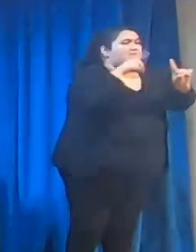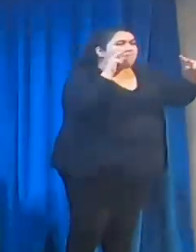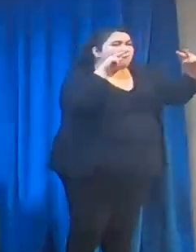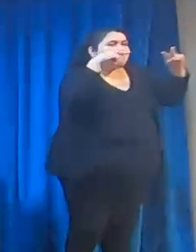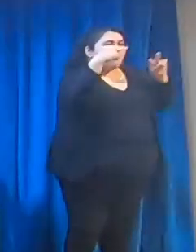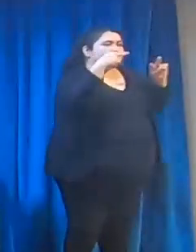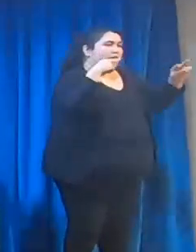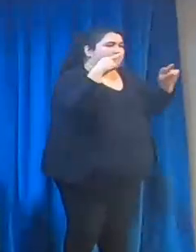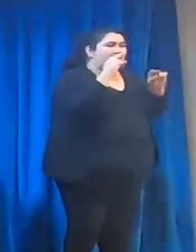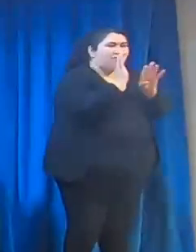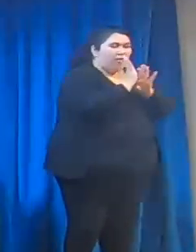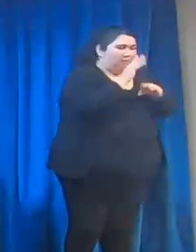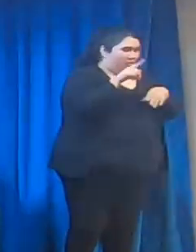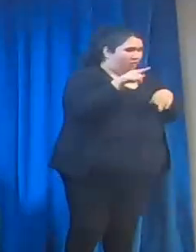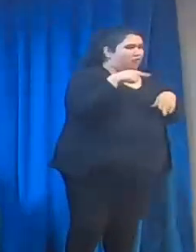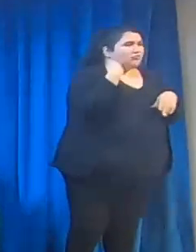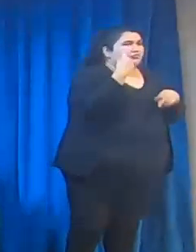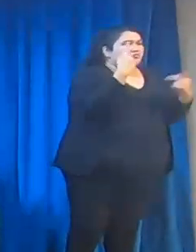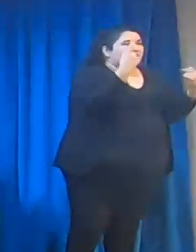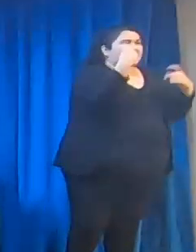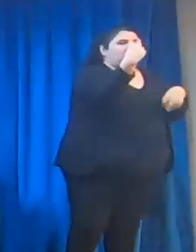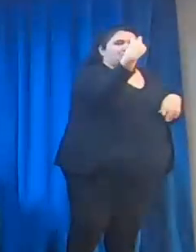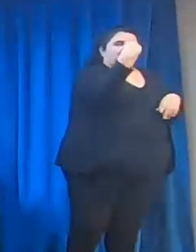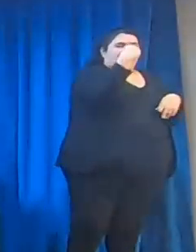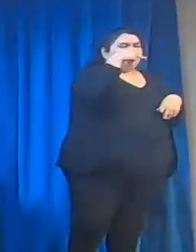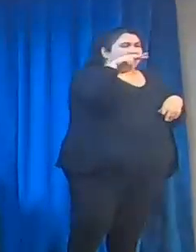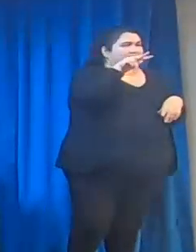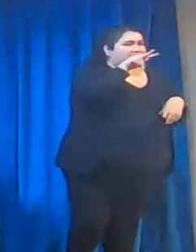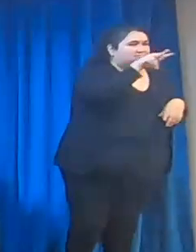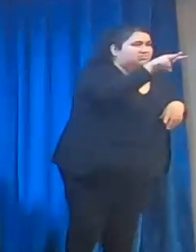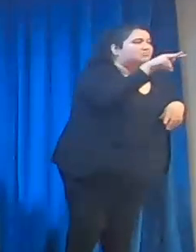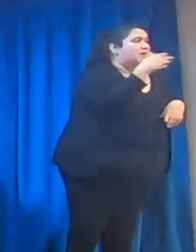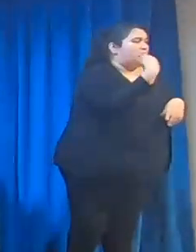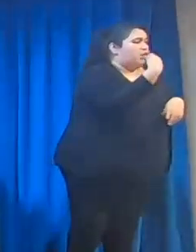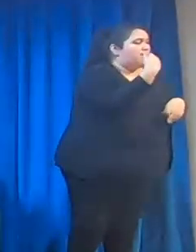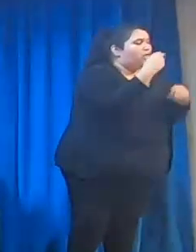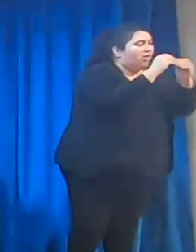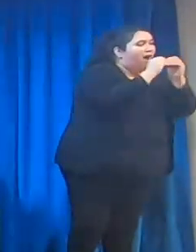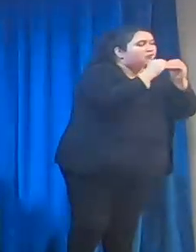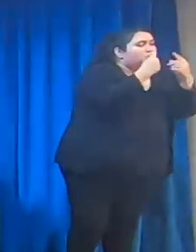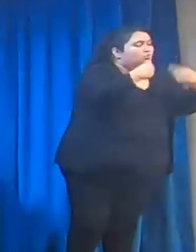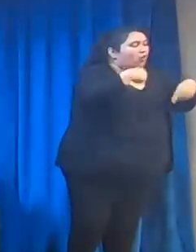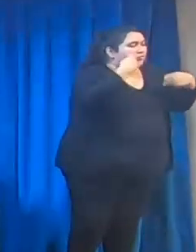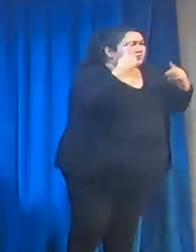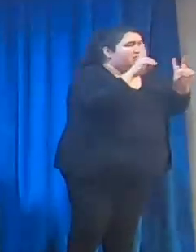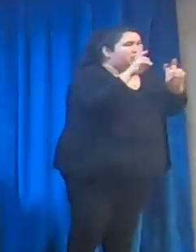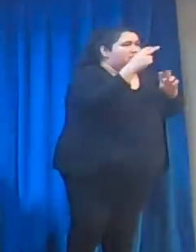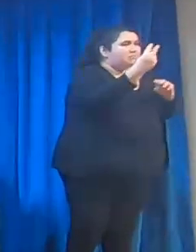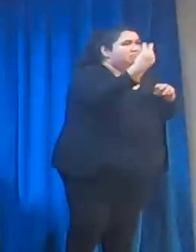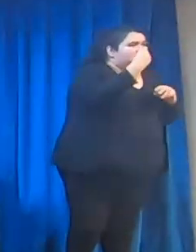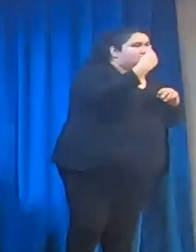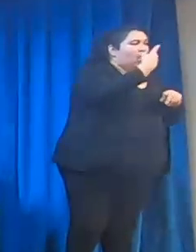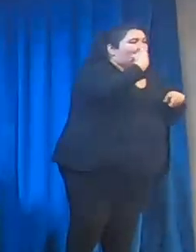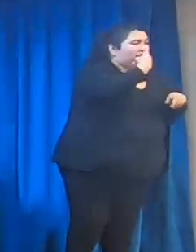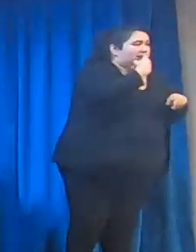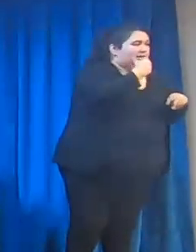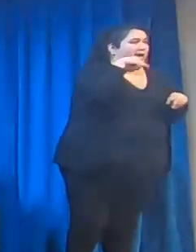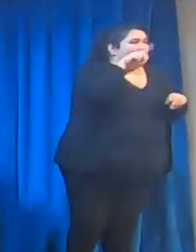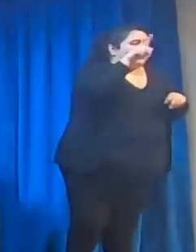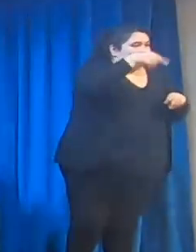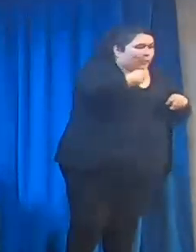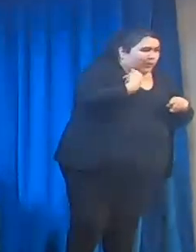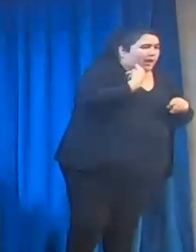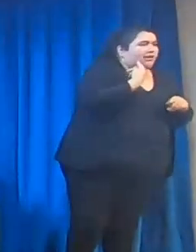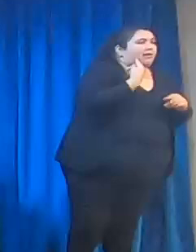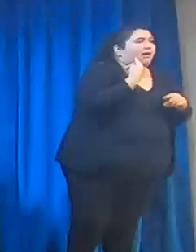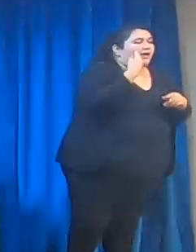otros, deseamos ser mirados e interesar a los otros en nuestros asuntos, porque de ese modo es como se reafirma la